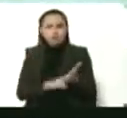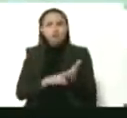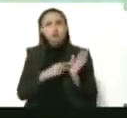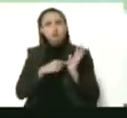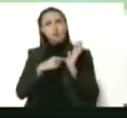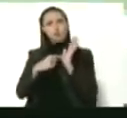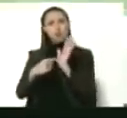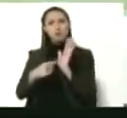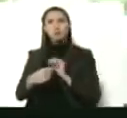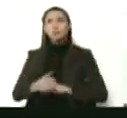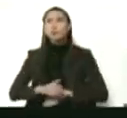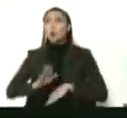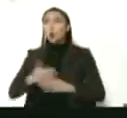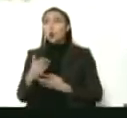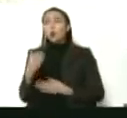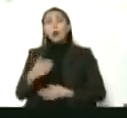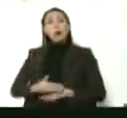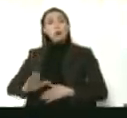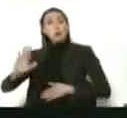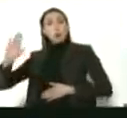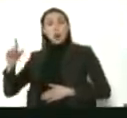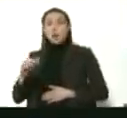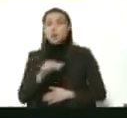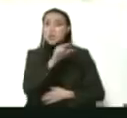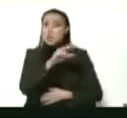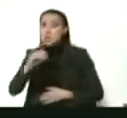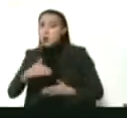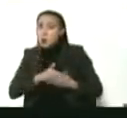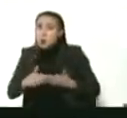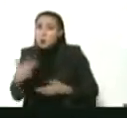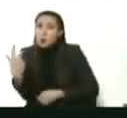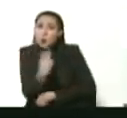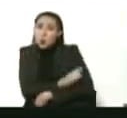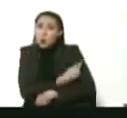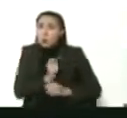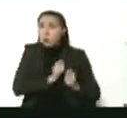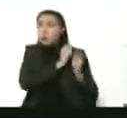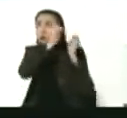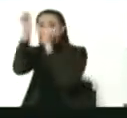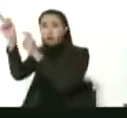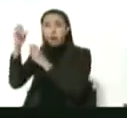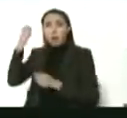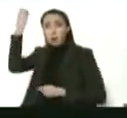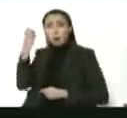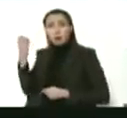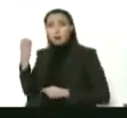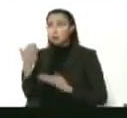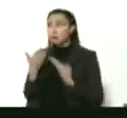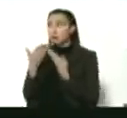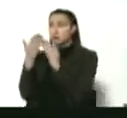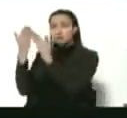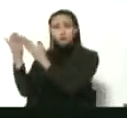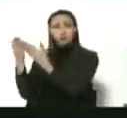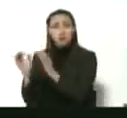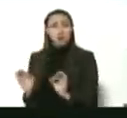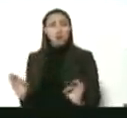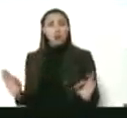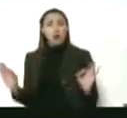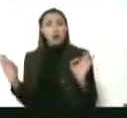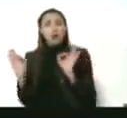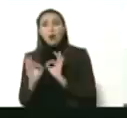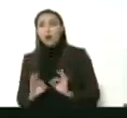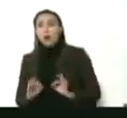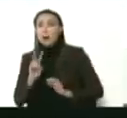Y entonces prometieron 300 millones de vacunas para Europa y no le han entregado ni